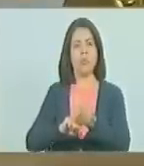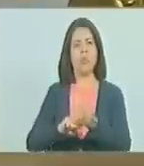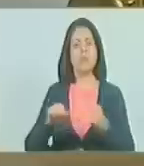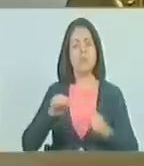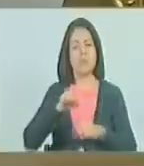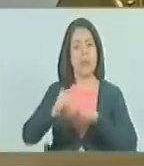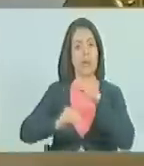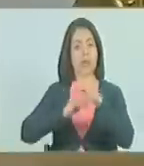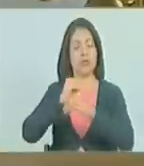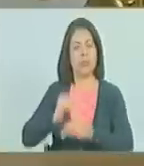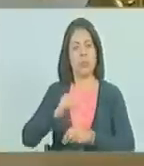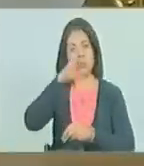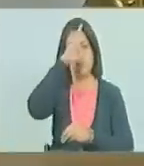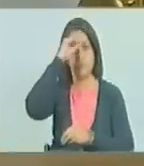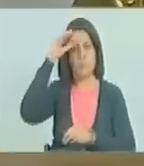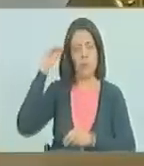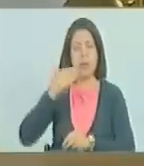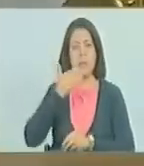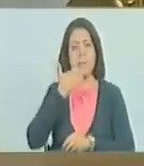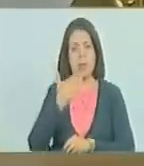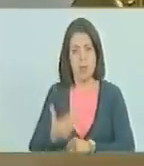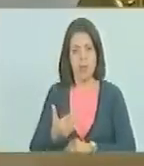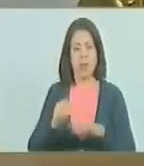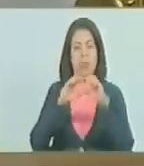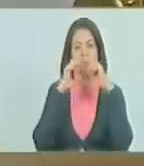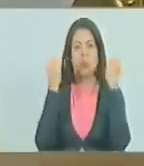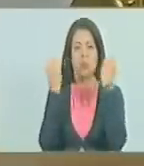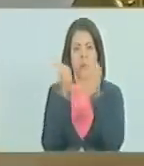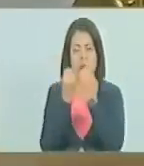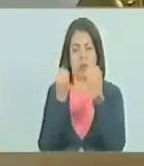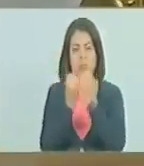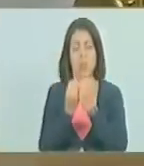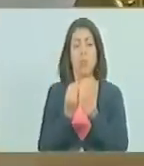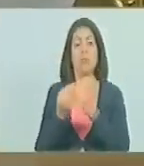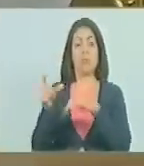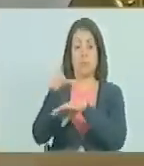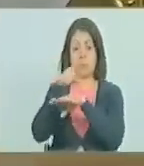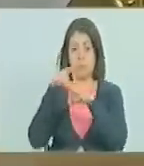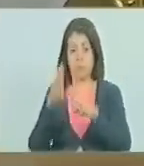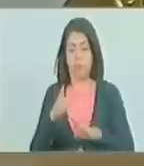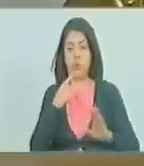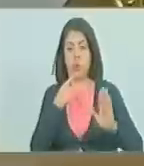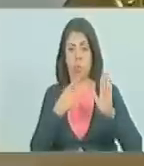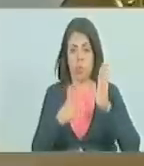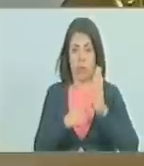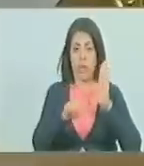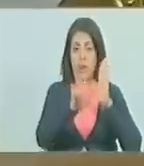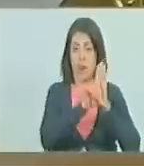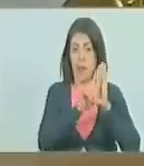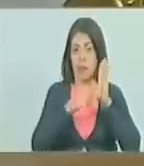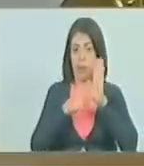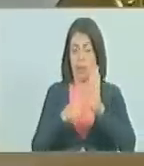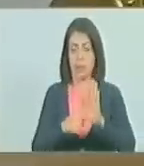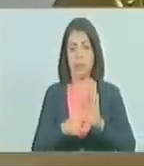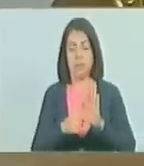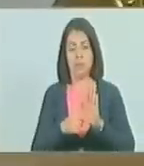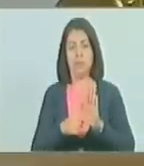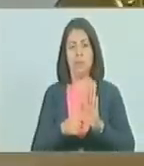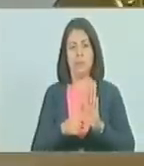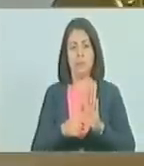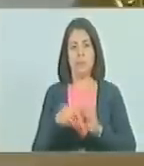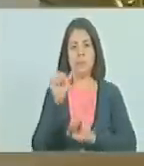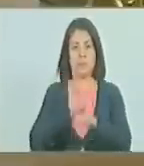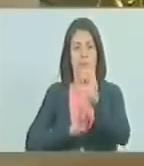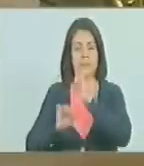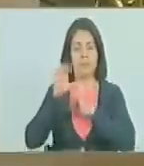por Donald Trump y exigir a los organismos del Estado la aplicación de las leyes que la